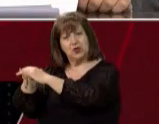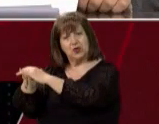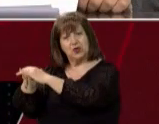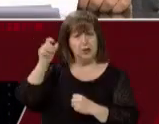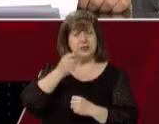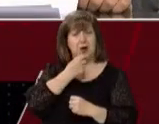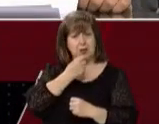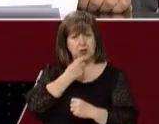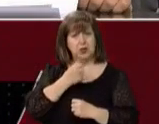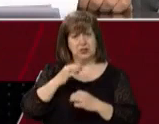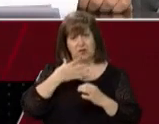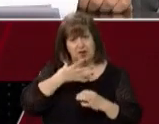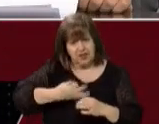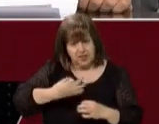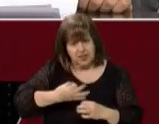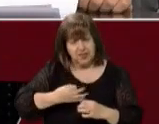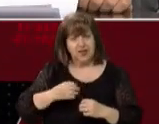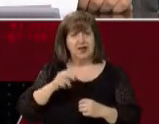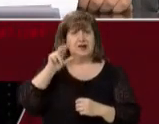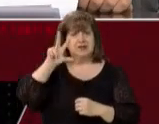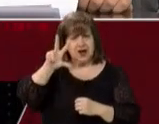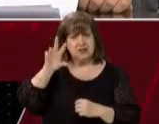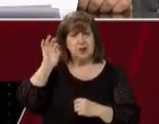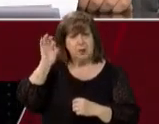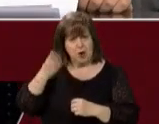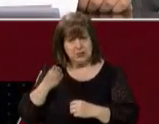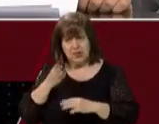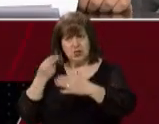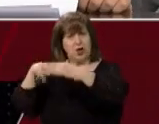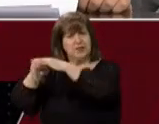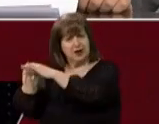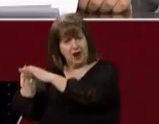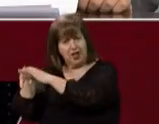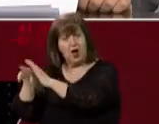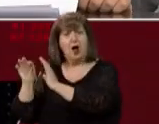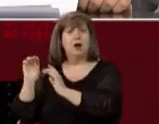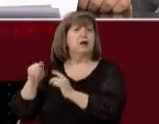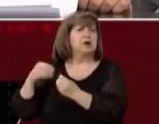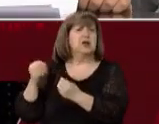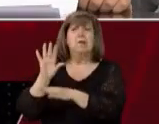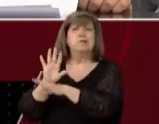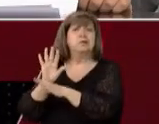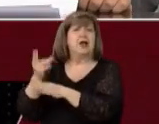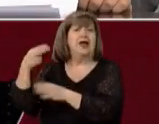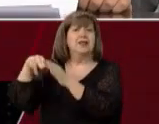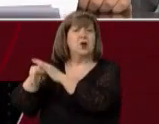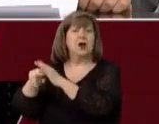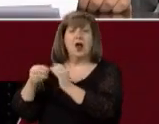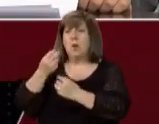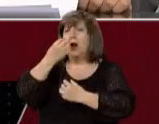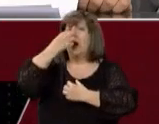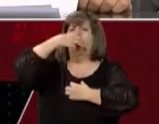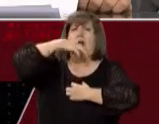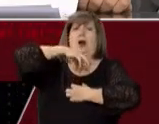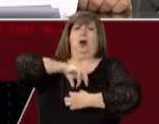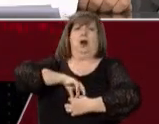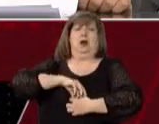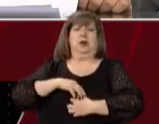se está dando esto, que el 3% requieran ser internados, y después, ¿cómo es esa internación? ¿Qué significa? ¿Que hay que intubarlos a los